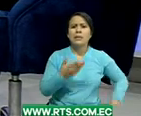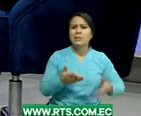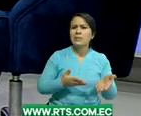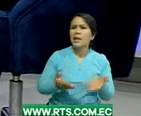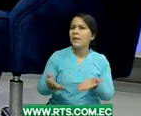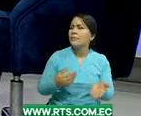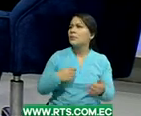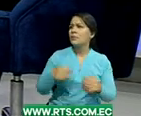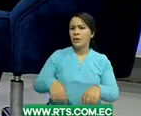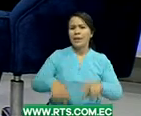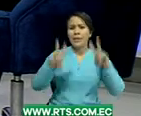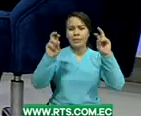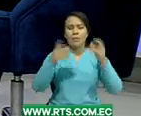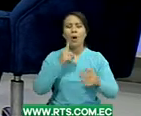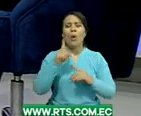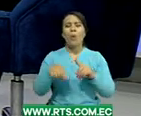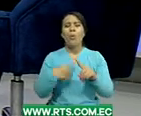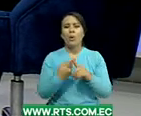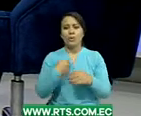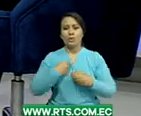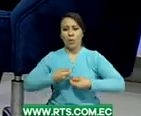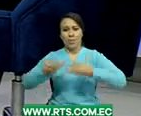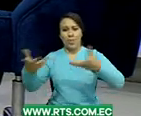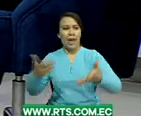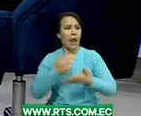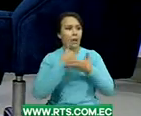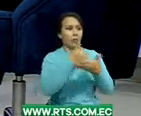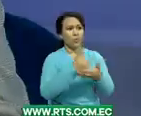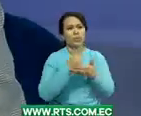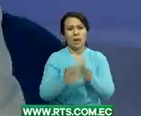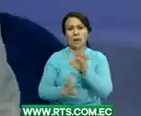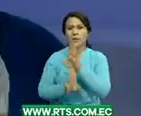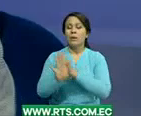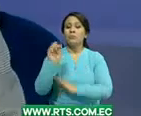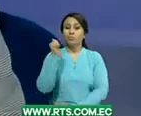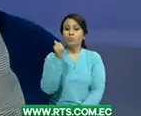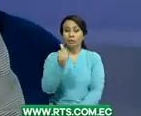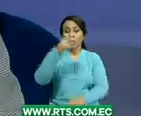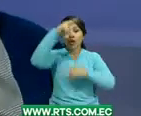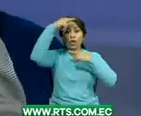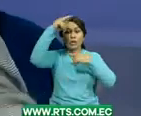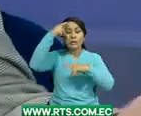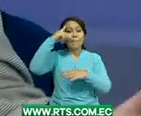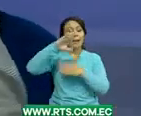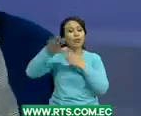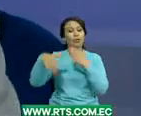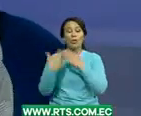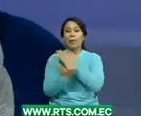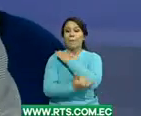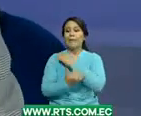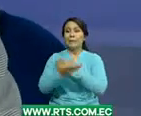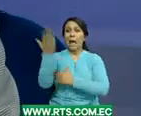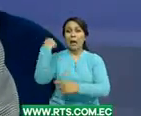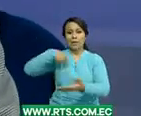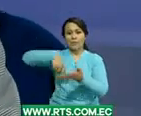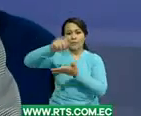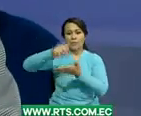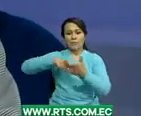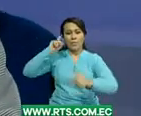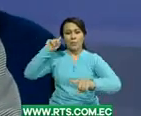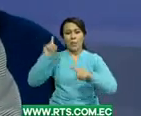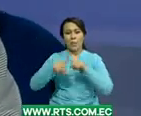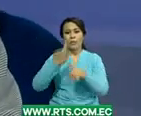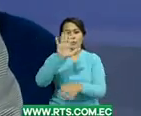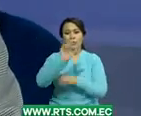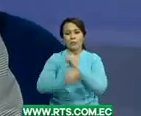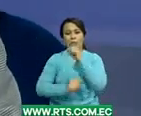qué consiste y cuál va a ser su efecto inmediato? Bueno, primeramente es una buena noticia para el país. Hace pocos días firmamos el convenio por